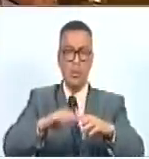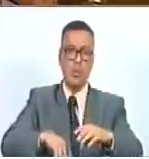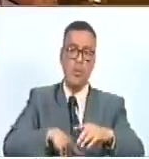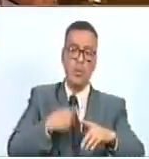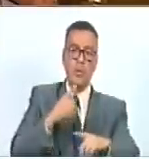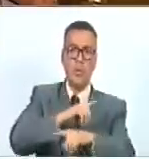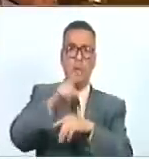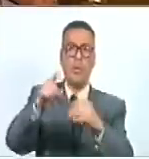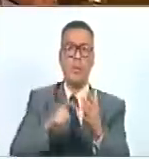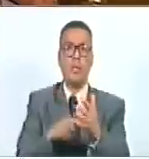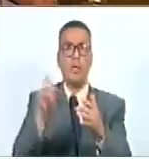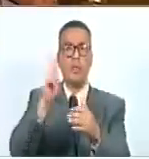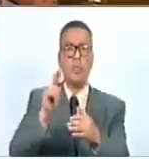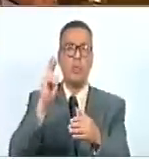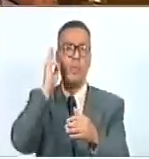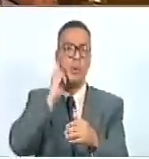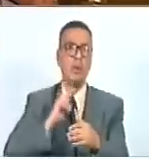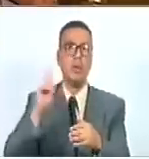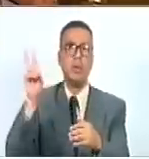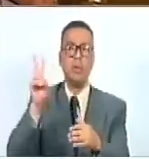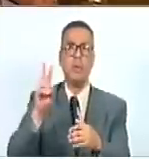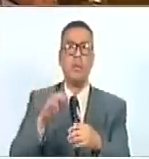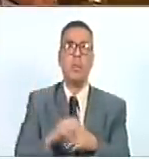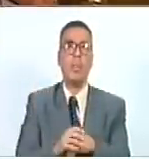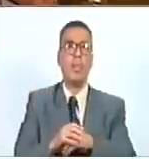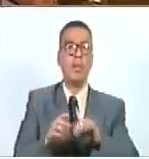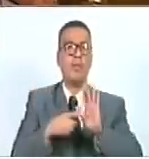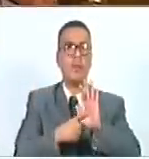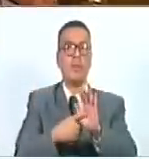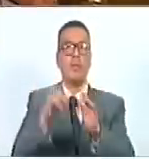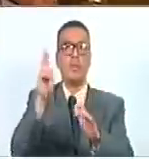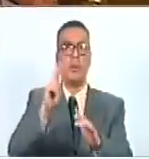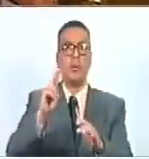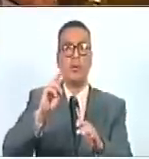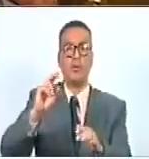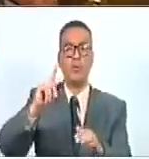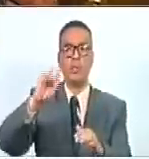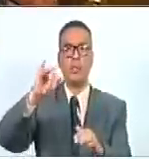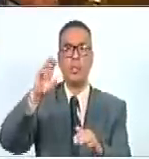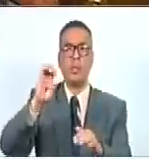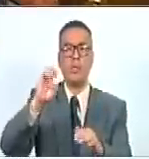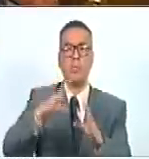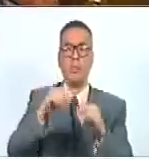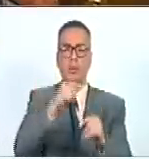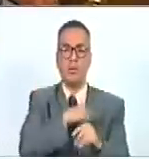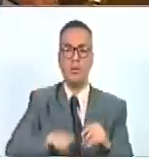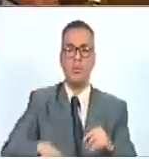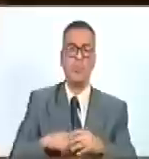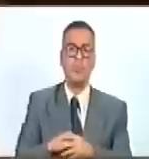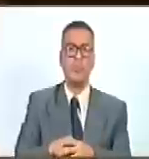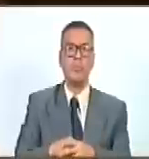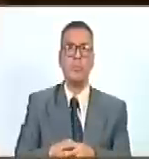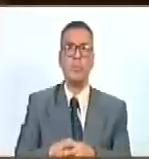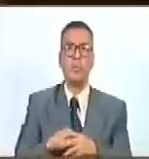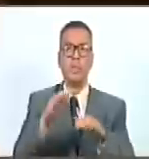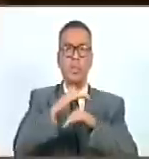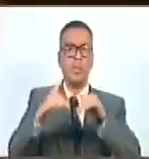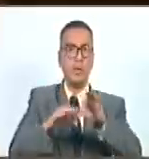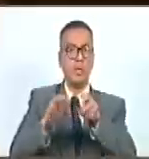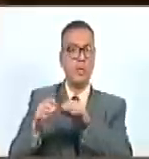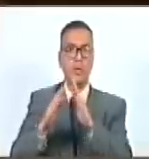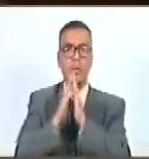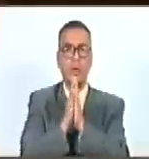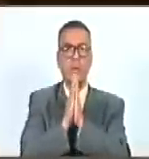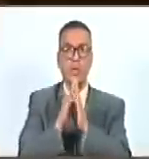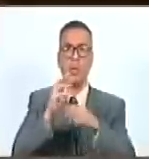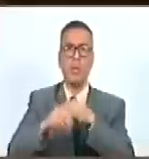plenipotenciario de la República Bolivariana de Venezuela ante la República de Cuba. Esto, ciudadano presidente. Gracias, secretaria. Si no, por favor,